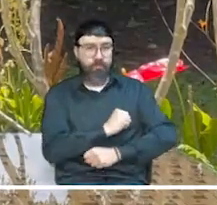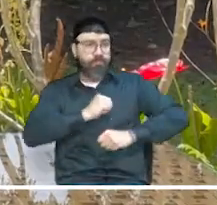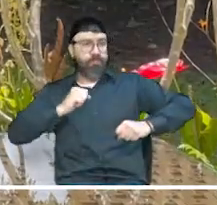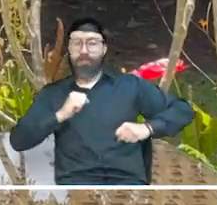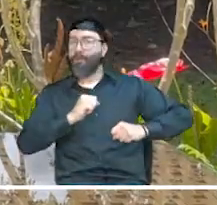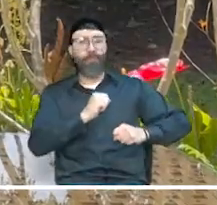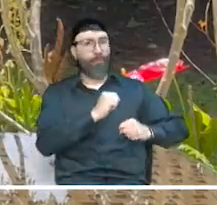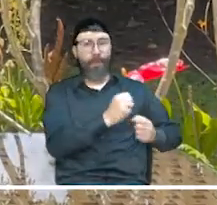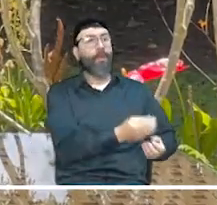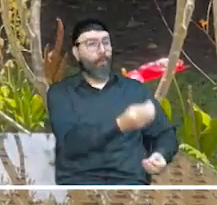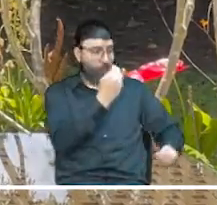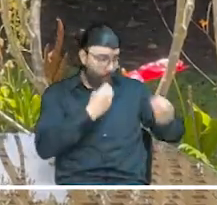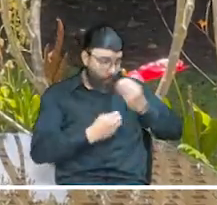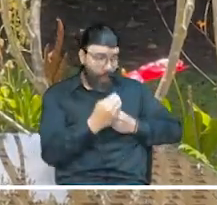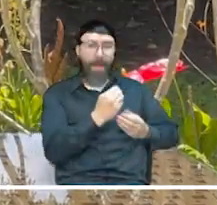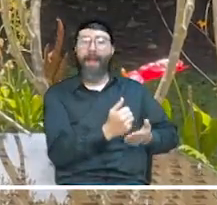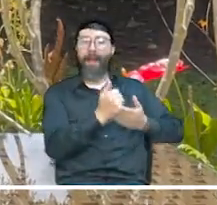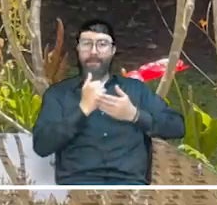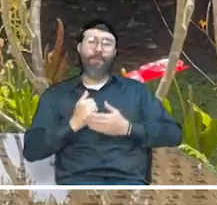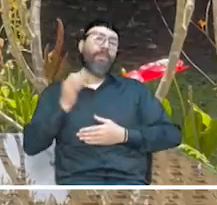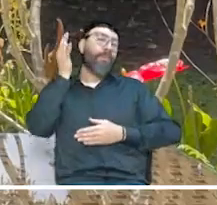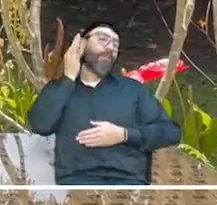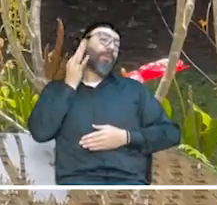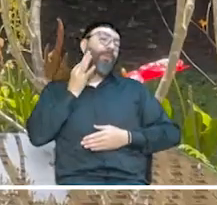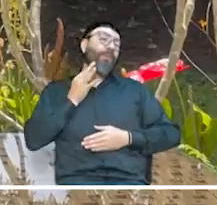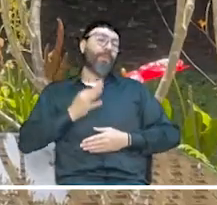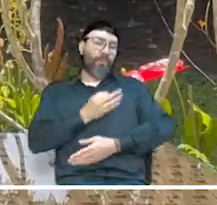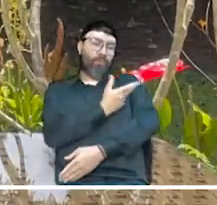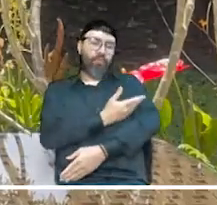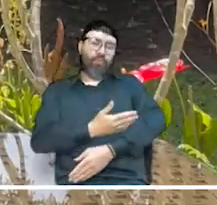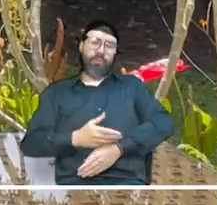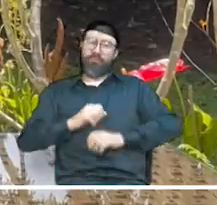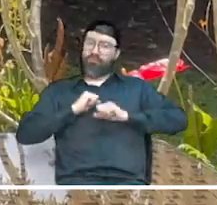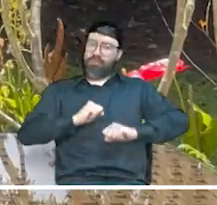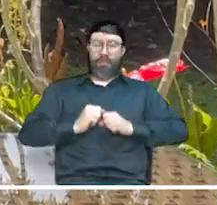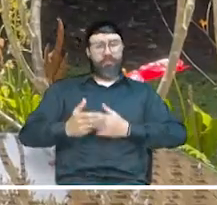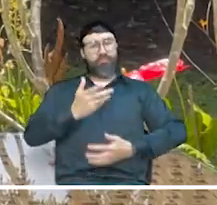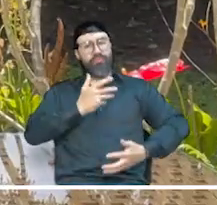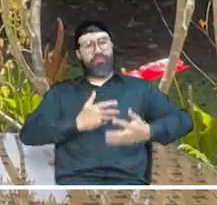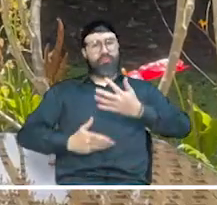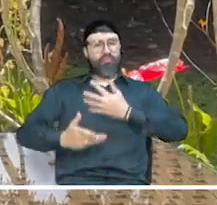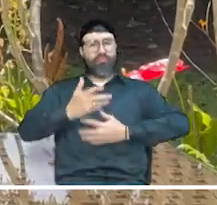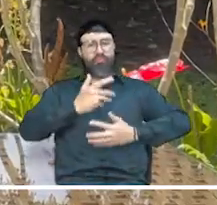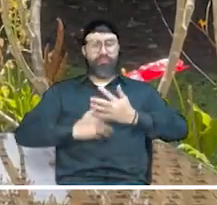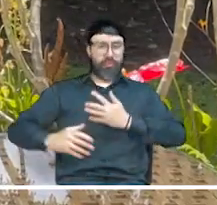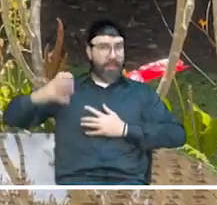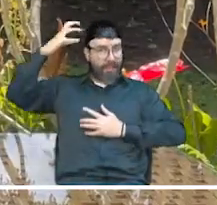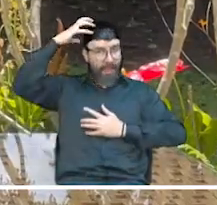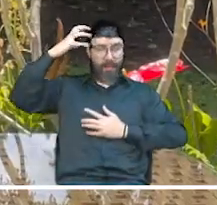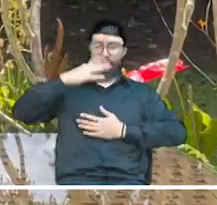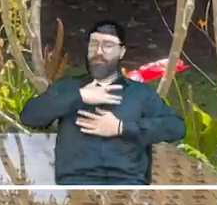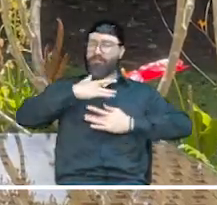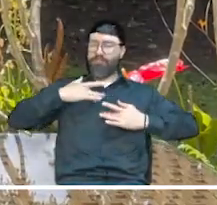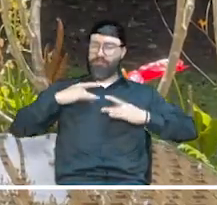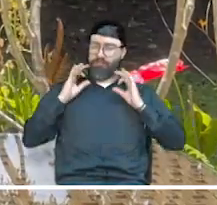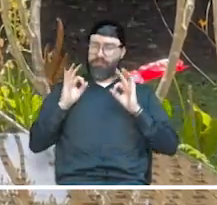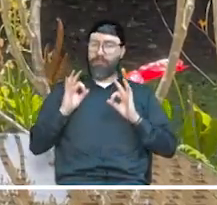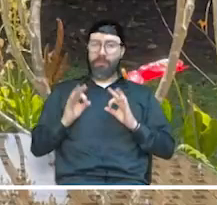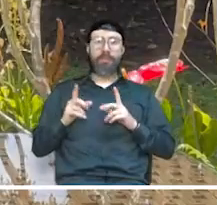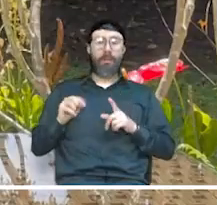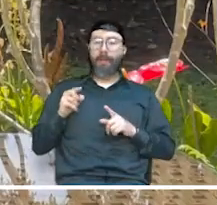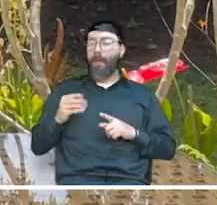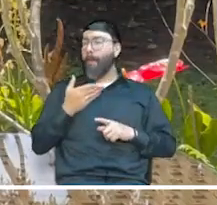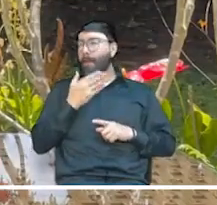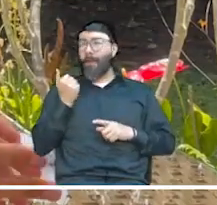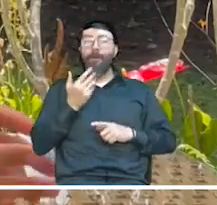va a aportar a que las arterias tengan una adecuada salud cardiovascular, a que nuestro cerebro esté sano y también nos va a dar mayor